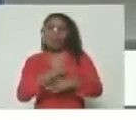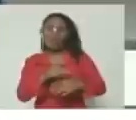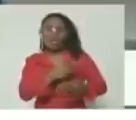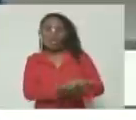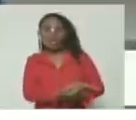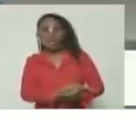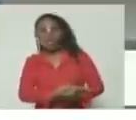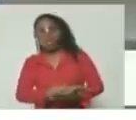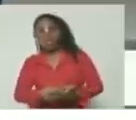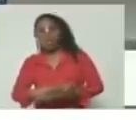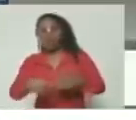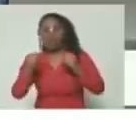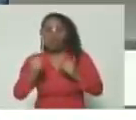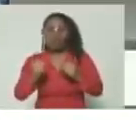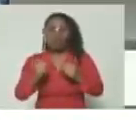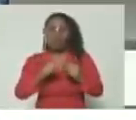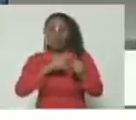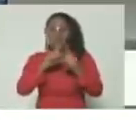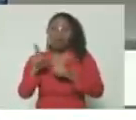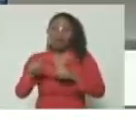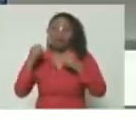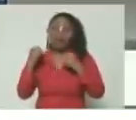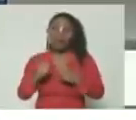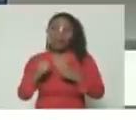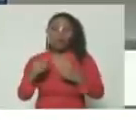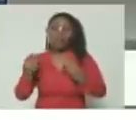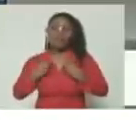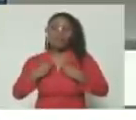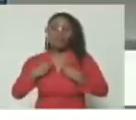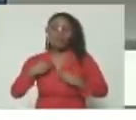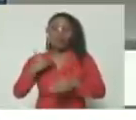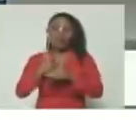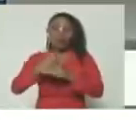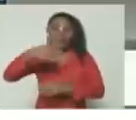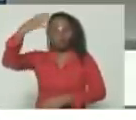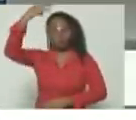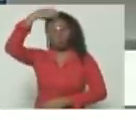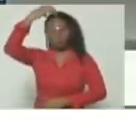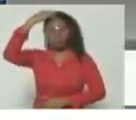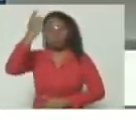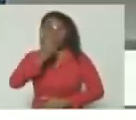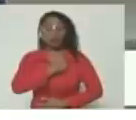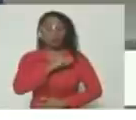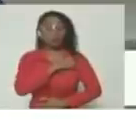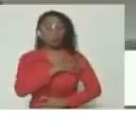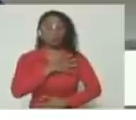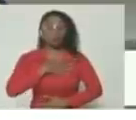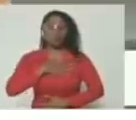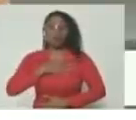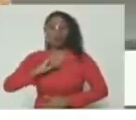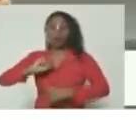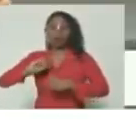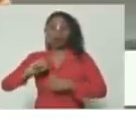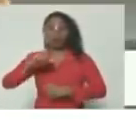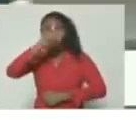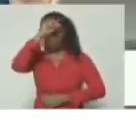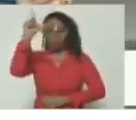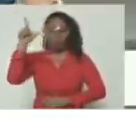extremistas, y uno de esos extremistas vive como un rey en Madrid, España, Leopoldo López, después de